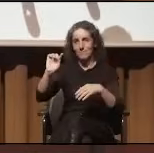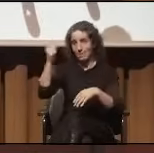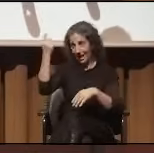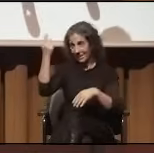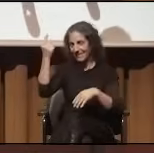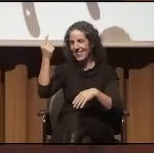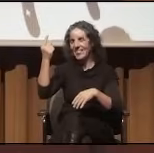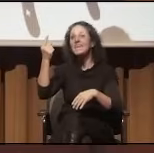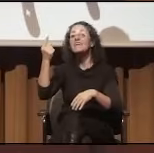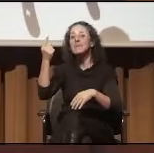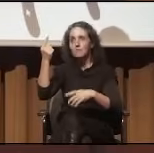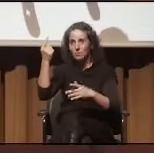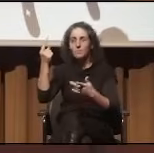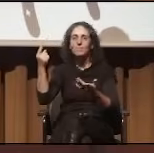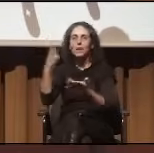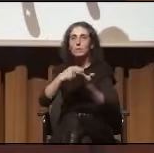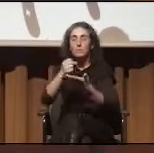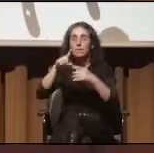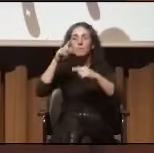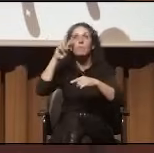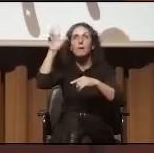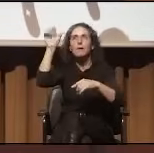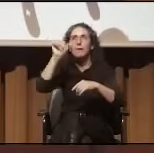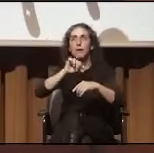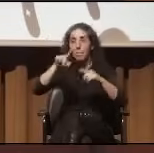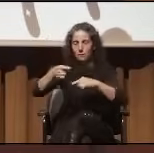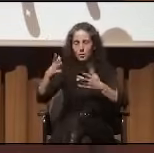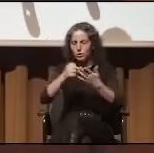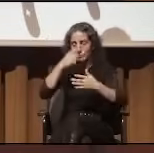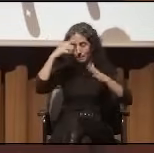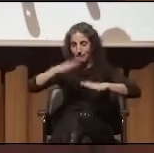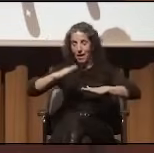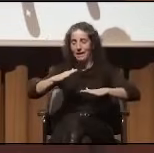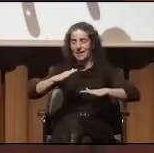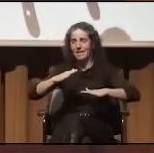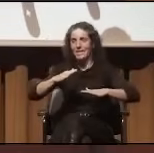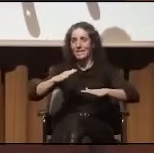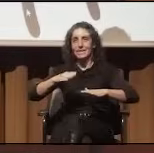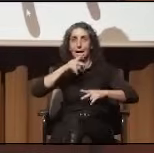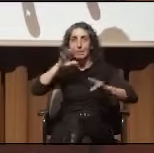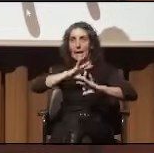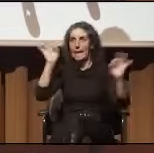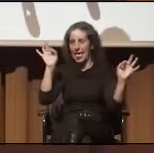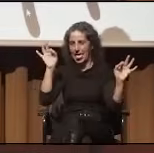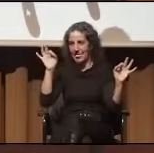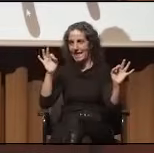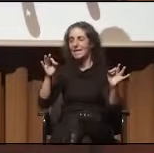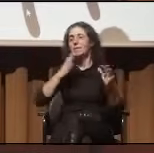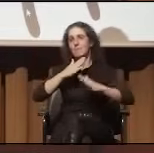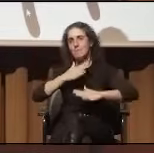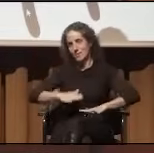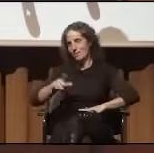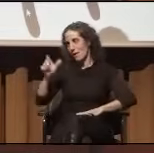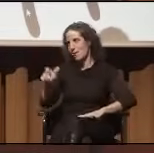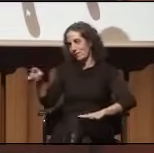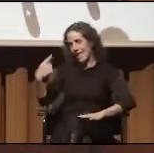recuperaste. Sí. Claro, se queda, o sea, que la muerte entró sí. En la conciencia. Hablando de